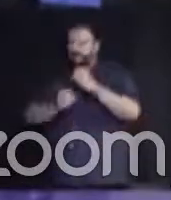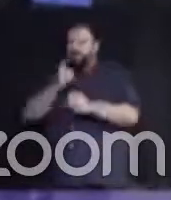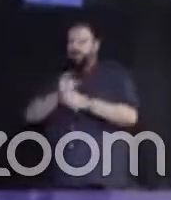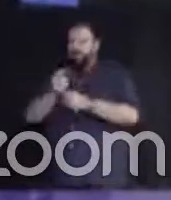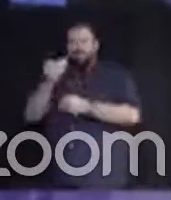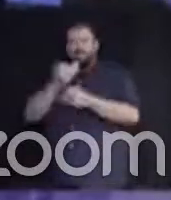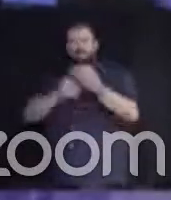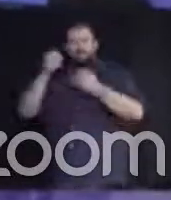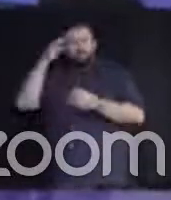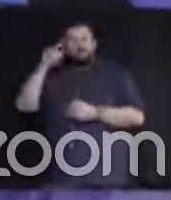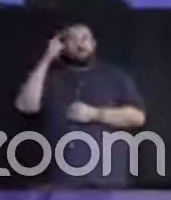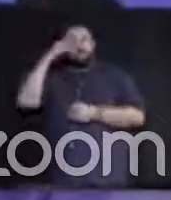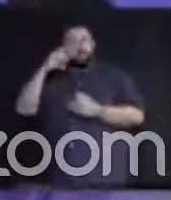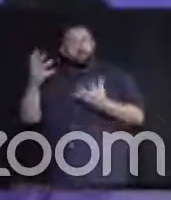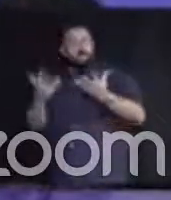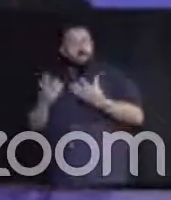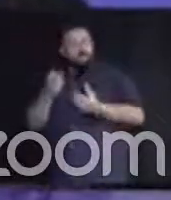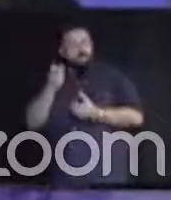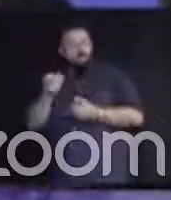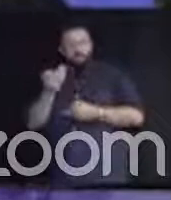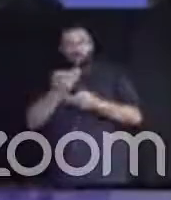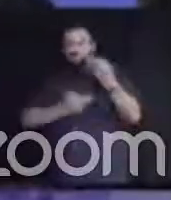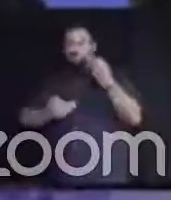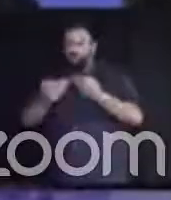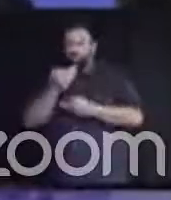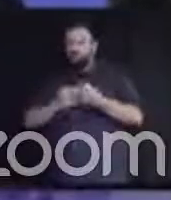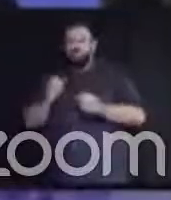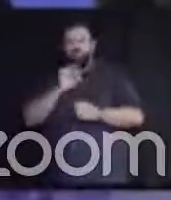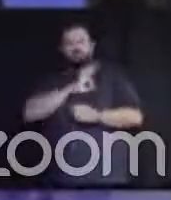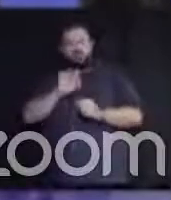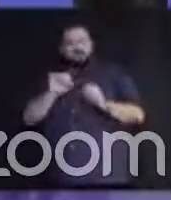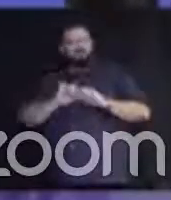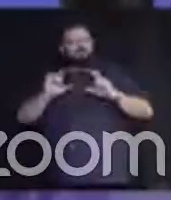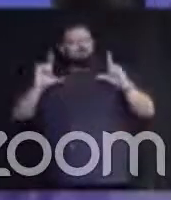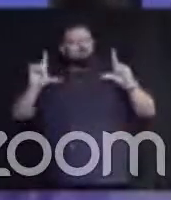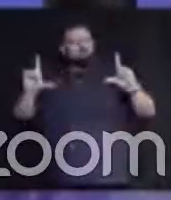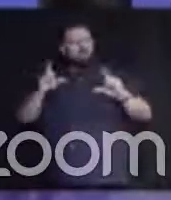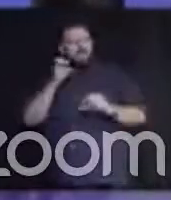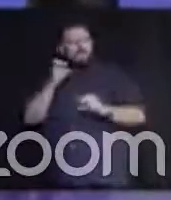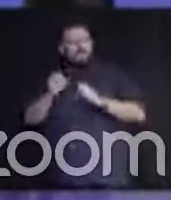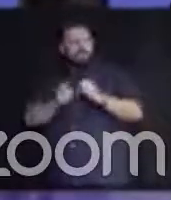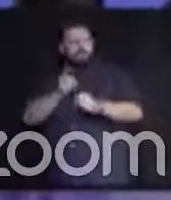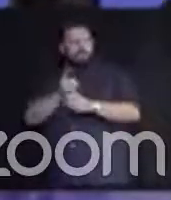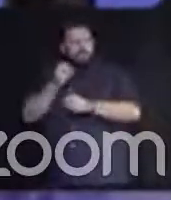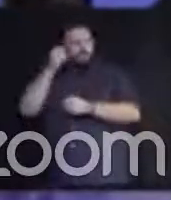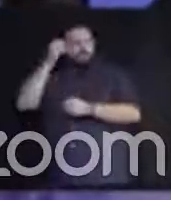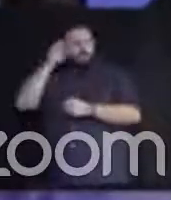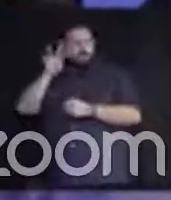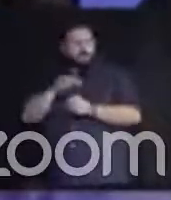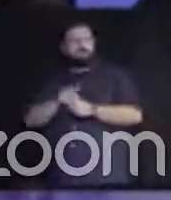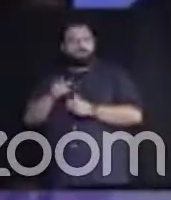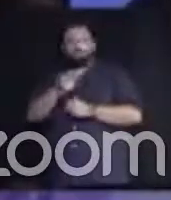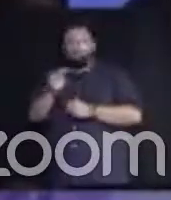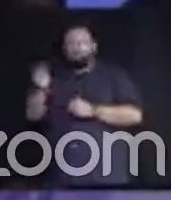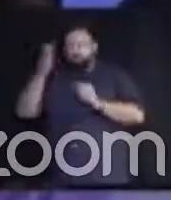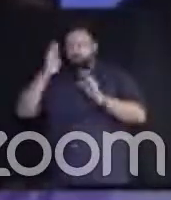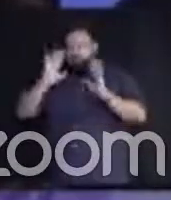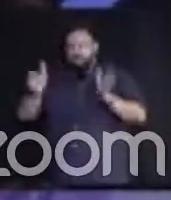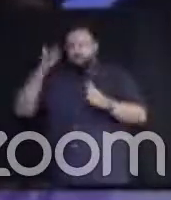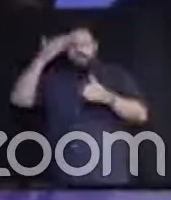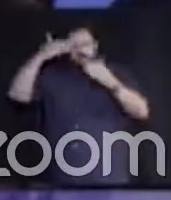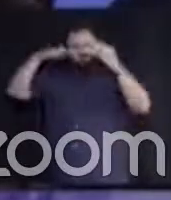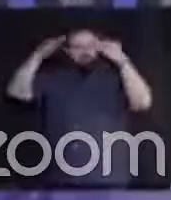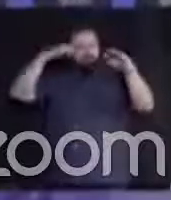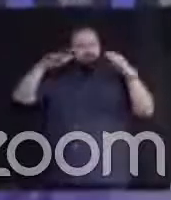de OmniLife. Para eso está diseñado ese evento, para ser un evento en donde podemos transmitir lo que es la oportunidad de OmniLife. Ustedes ya la saben, ya